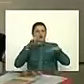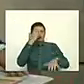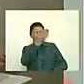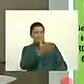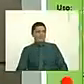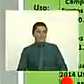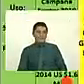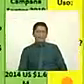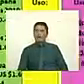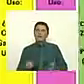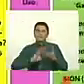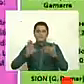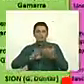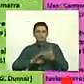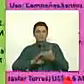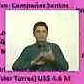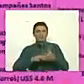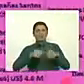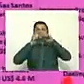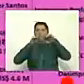No, este es el menos público.